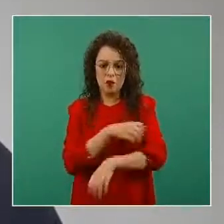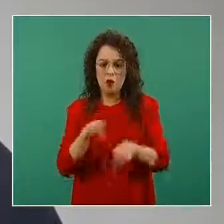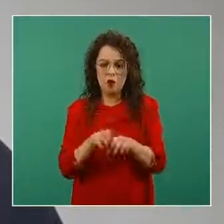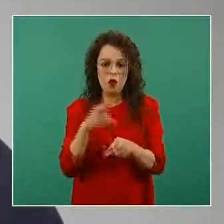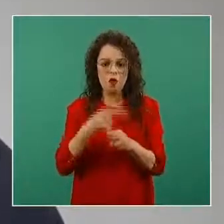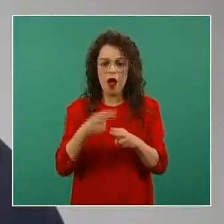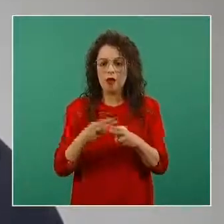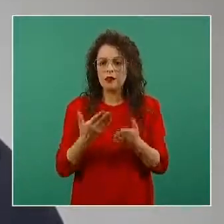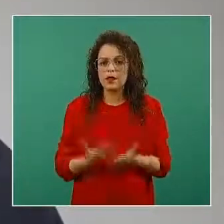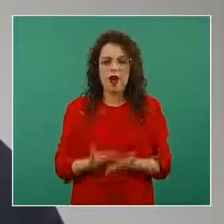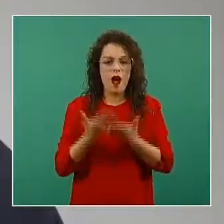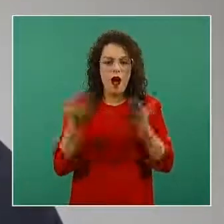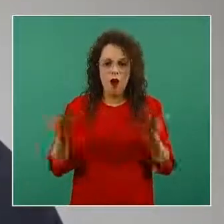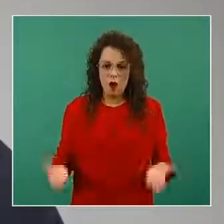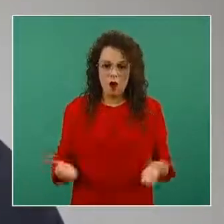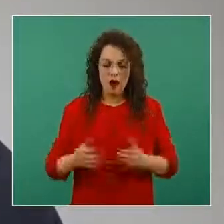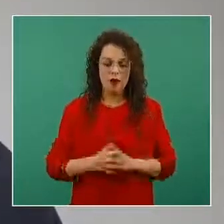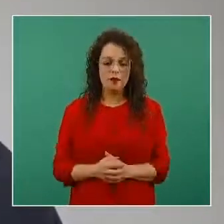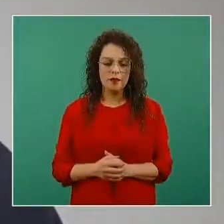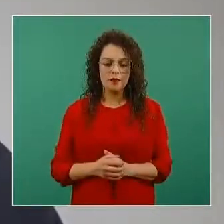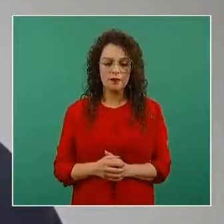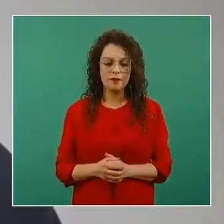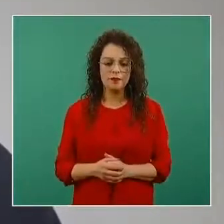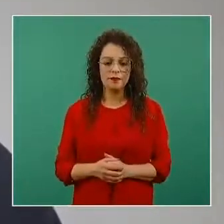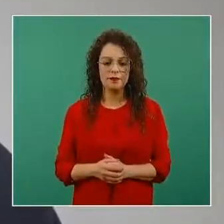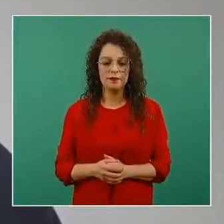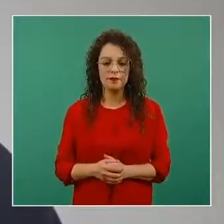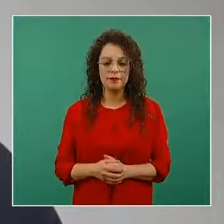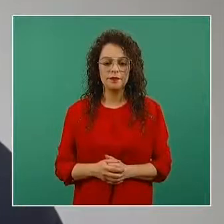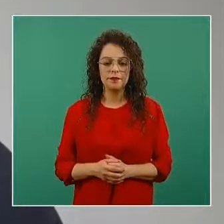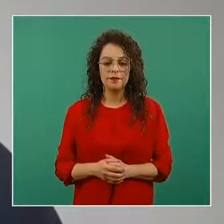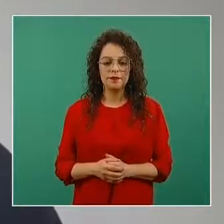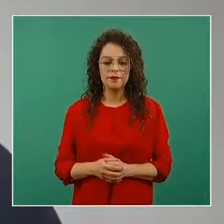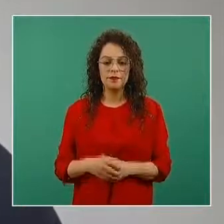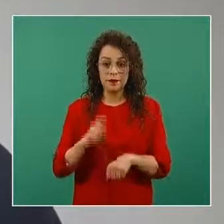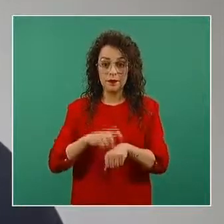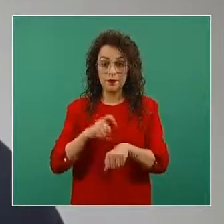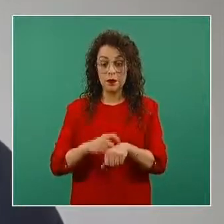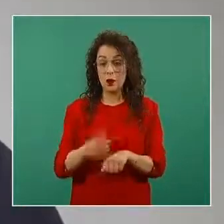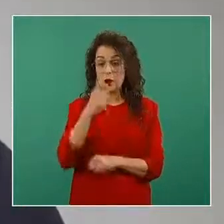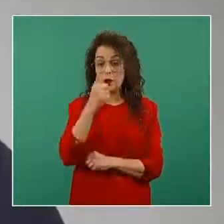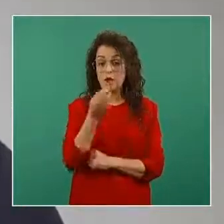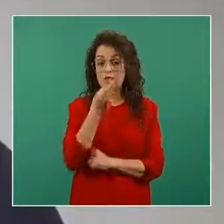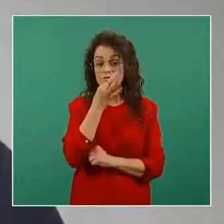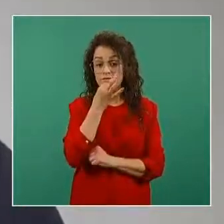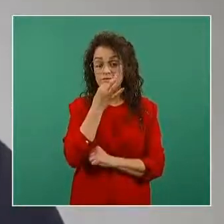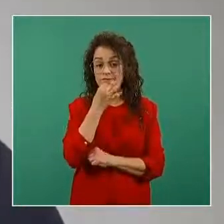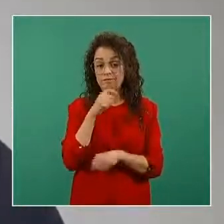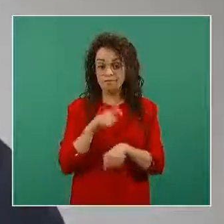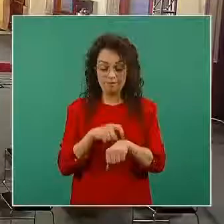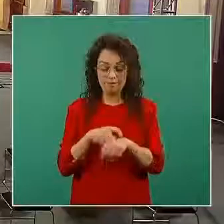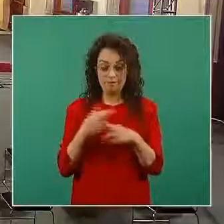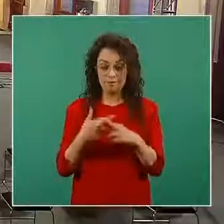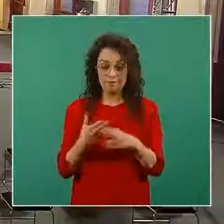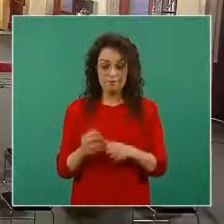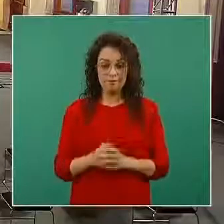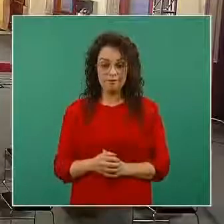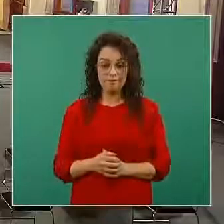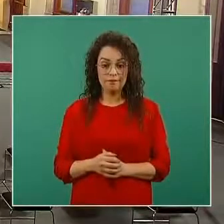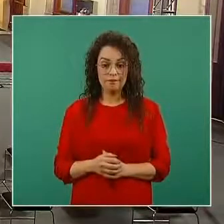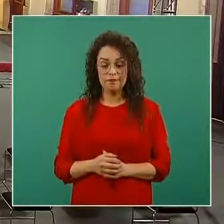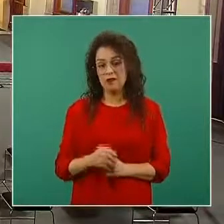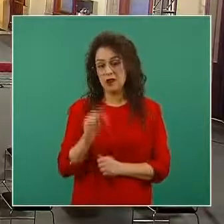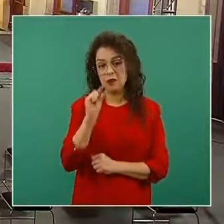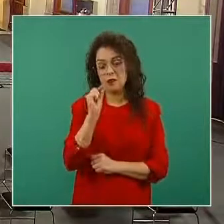podrán recibir su vacuna. Bien, nos queda 1 minuto del tiempo. Creo que es muy poco